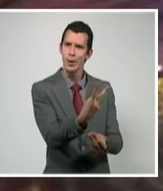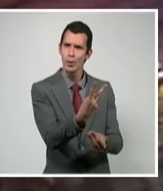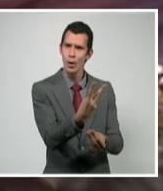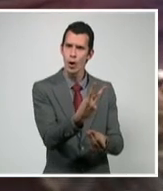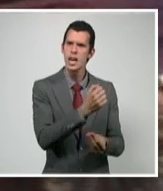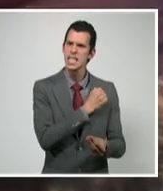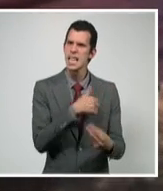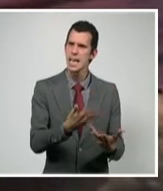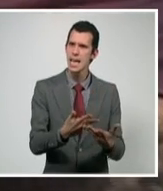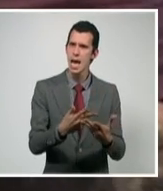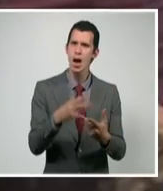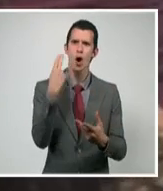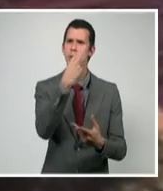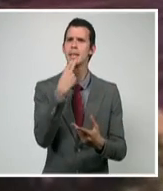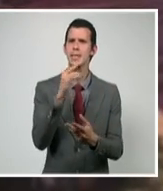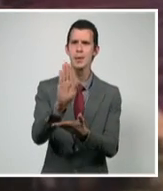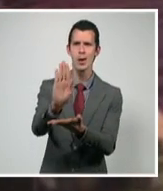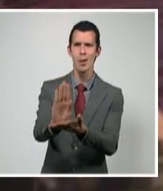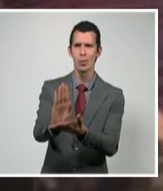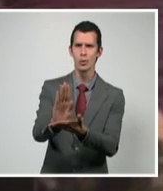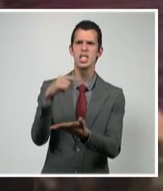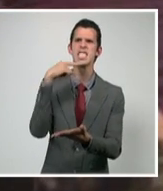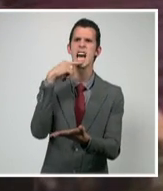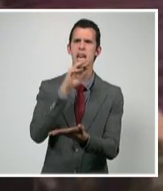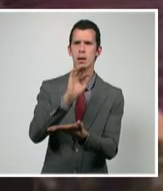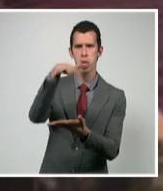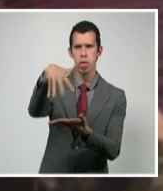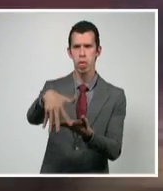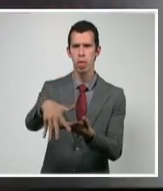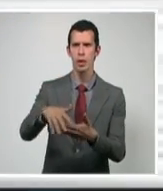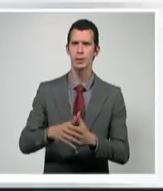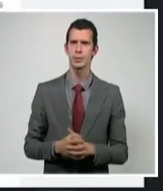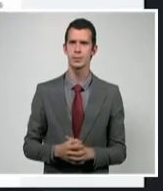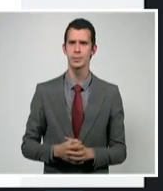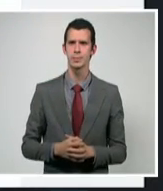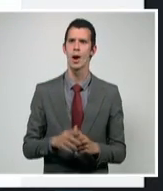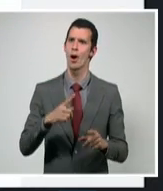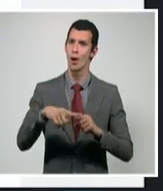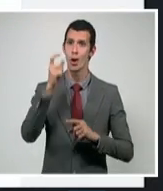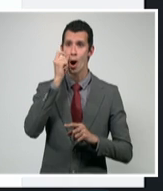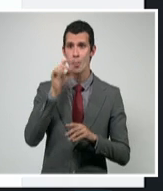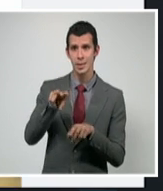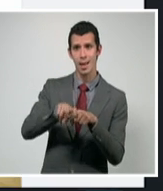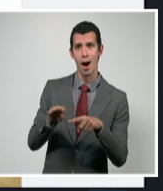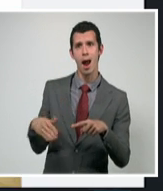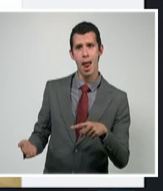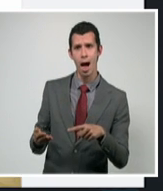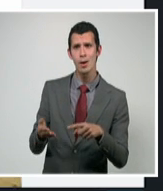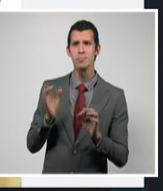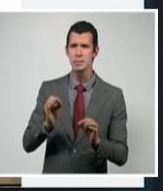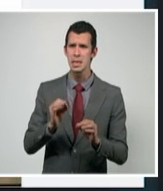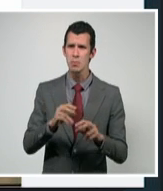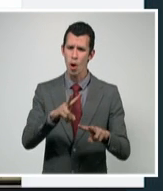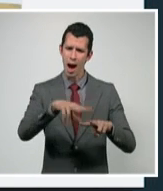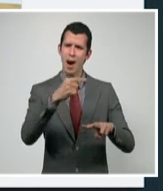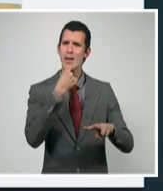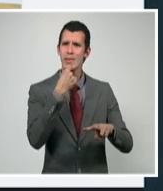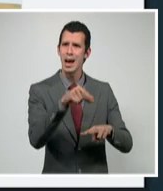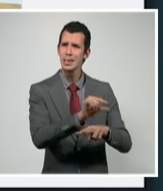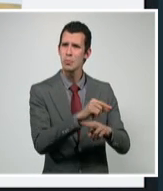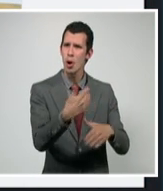Otero Alcántara, aliado en acciones con propósitos subversivos. Bruguera no ha dejado de gestar acciones